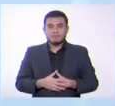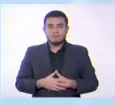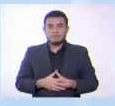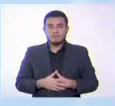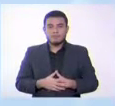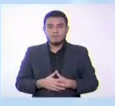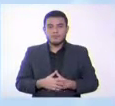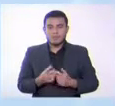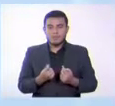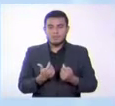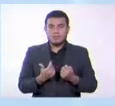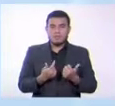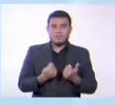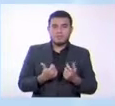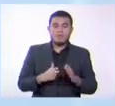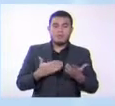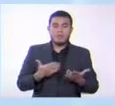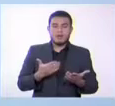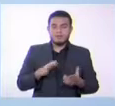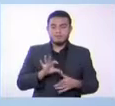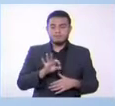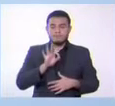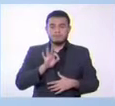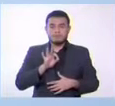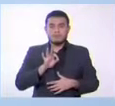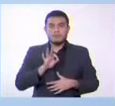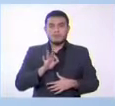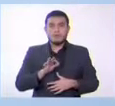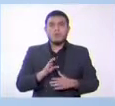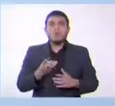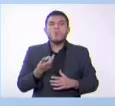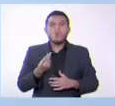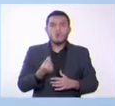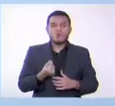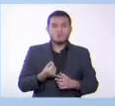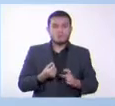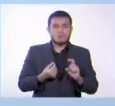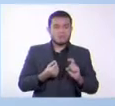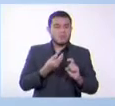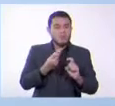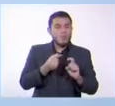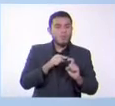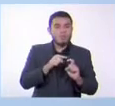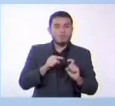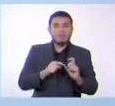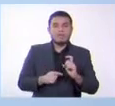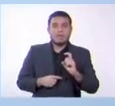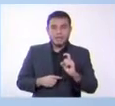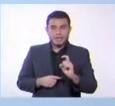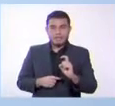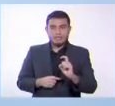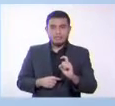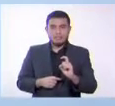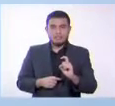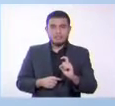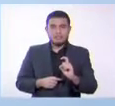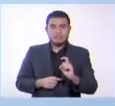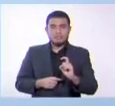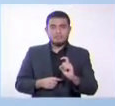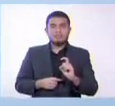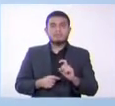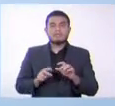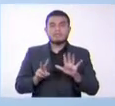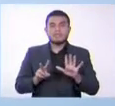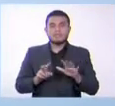Despejo para encontrar el valor de X. Y X tiene un valor de